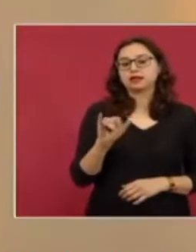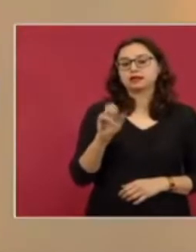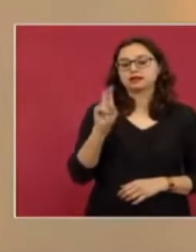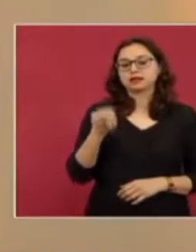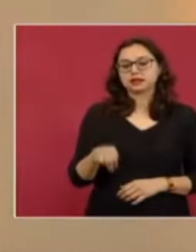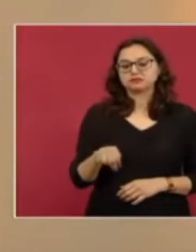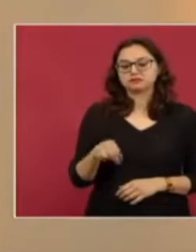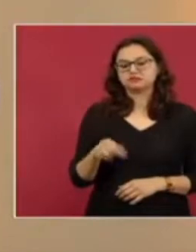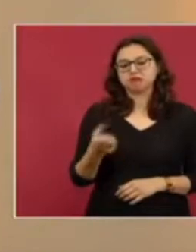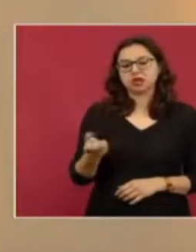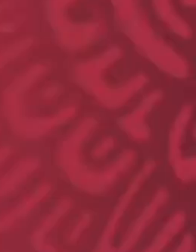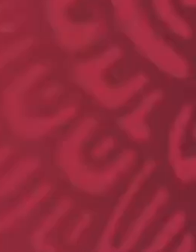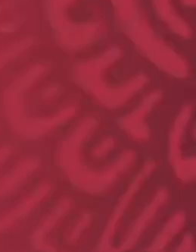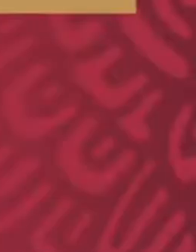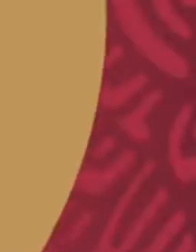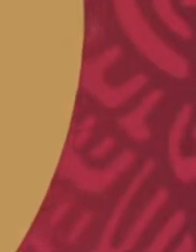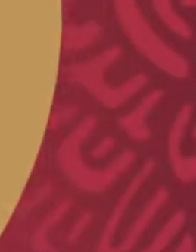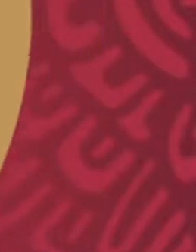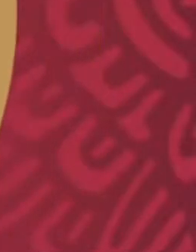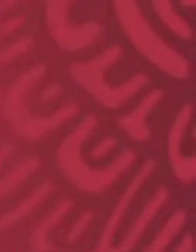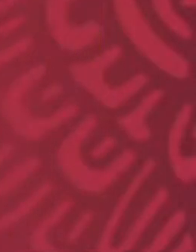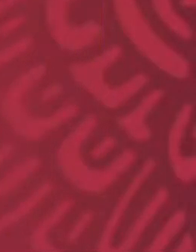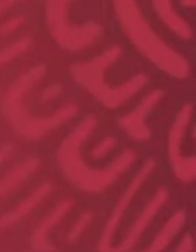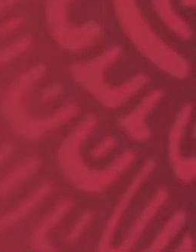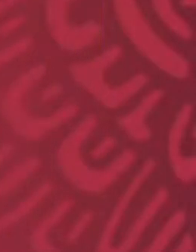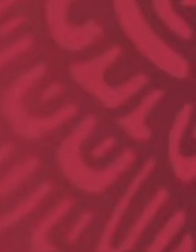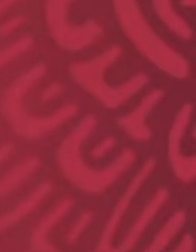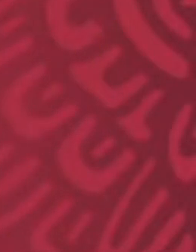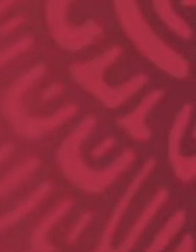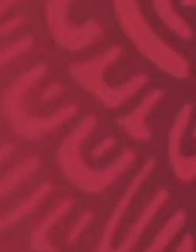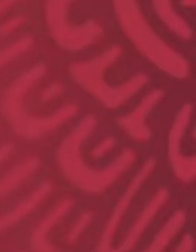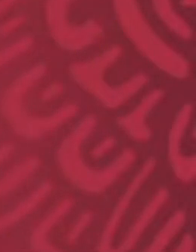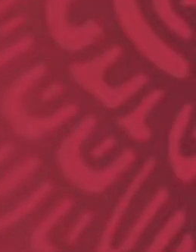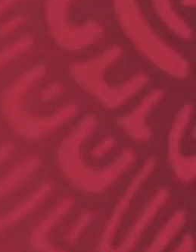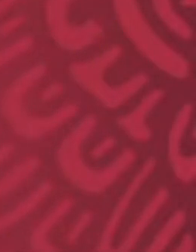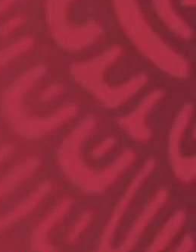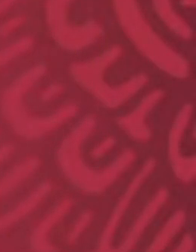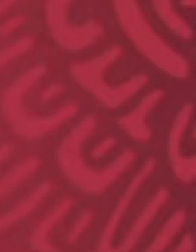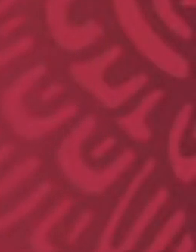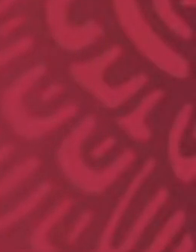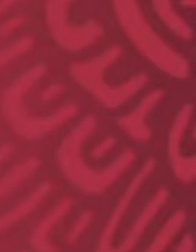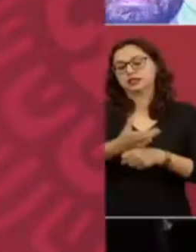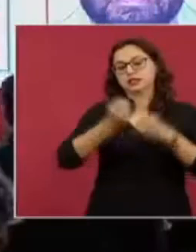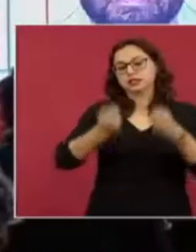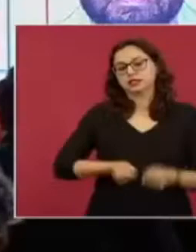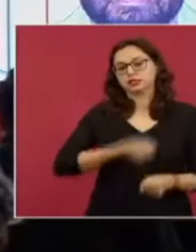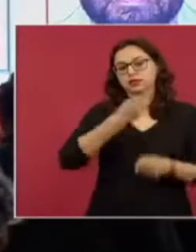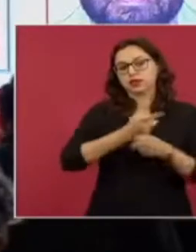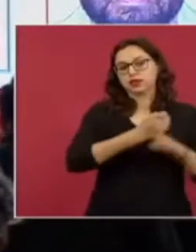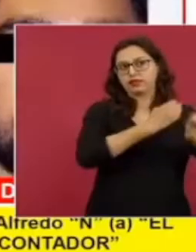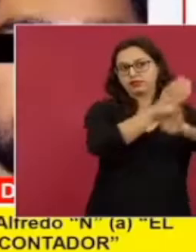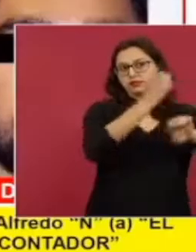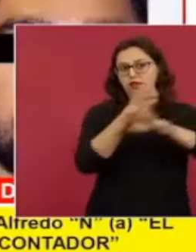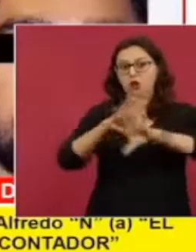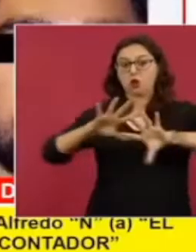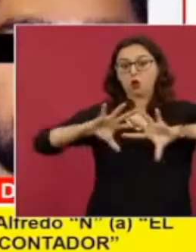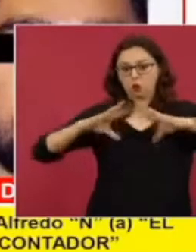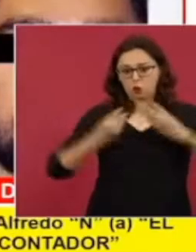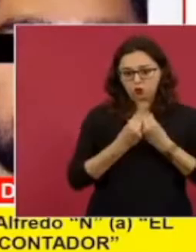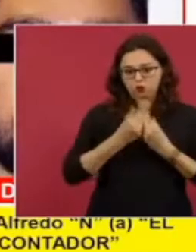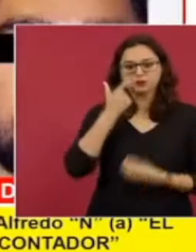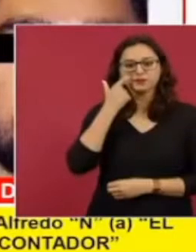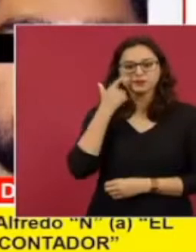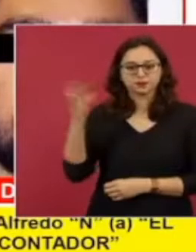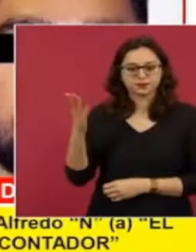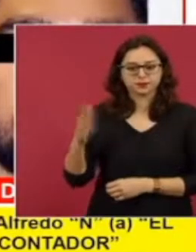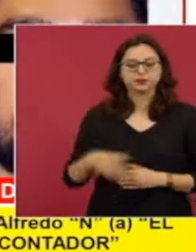Mejía, presentó las detenciones de criminales más importantes en los últimos días. En primer término, dar cuenta que el pasado